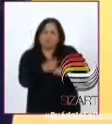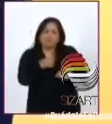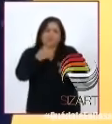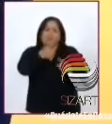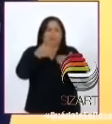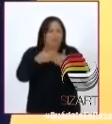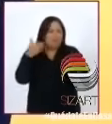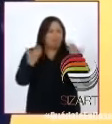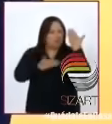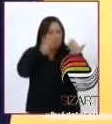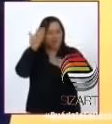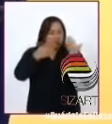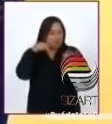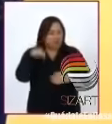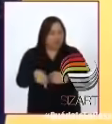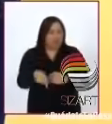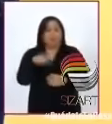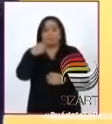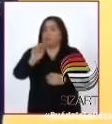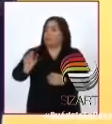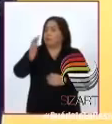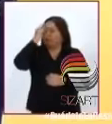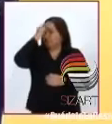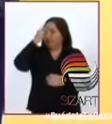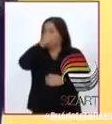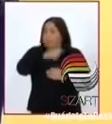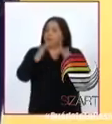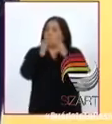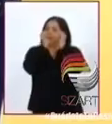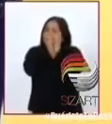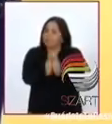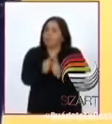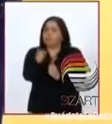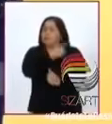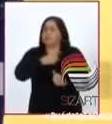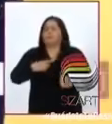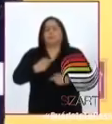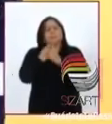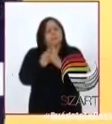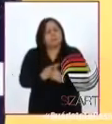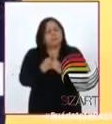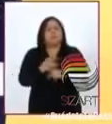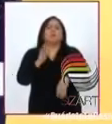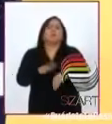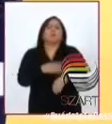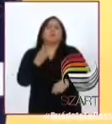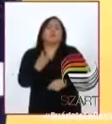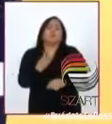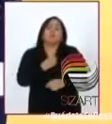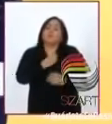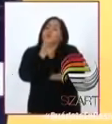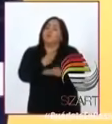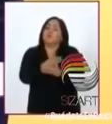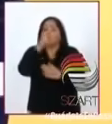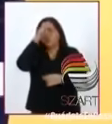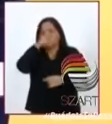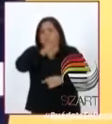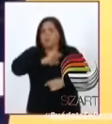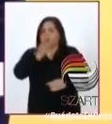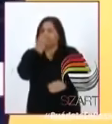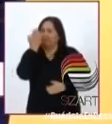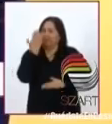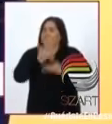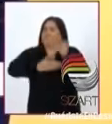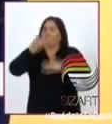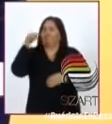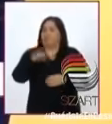estudiaron en esta sesión. Recuerden quedarse en casa y tener paciencia, ya que esta es la única vía real para lograr superar